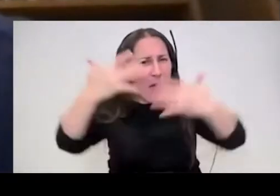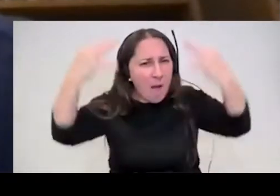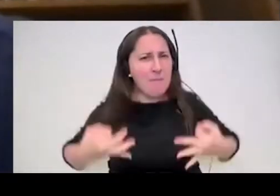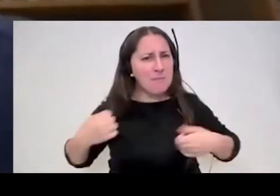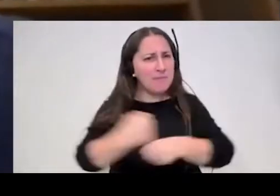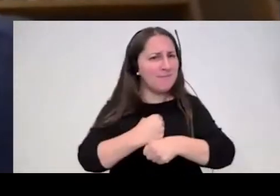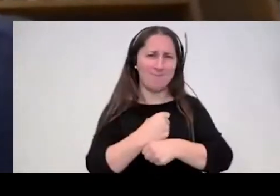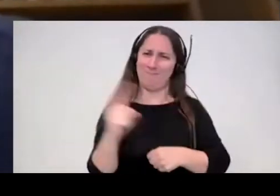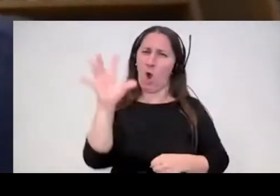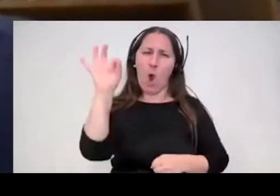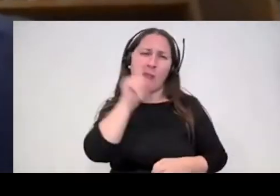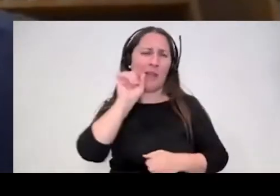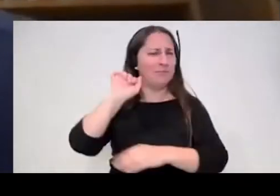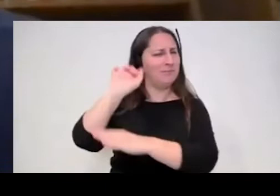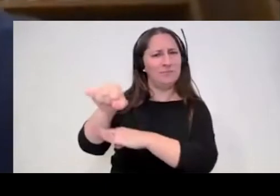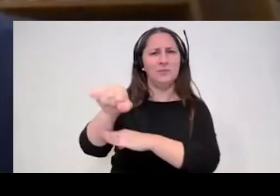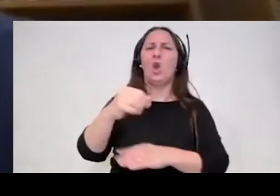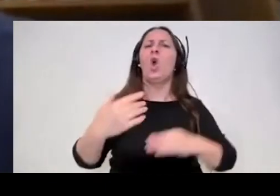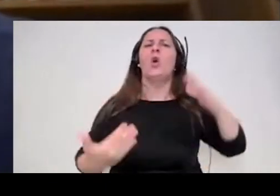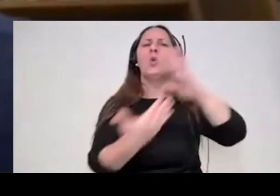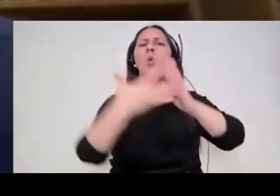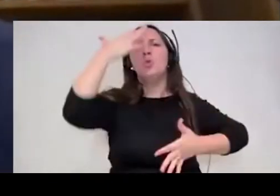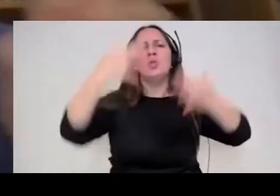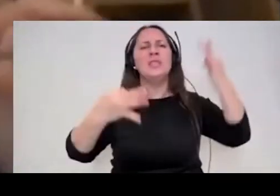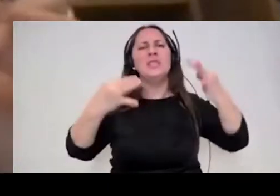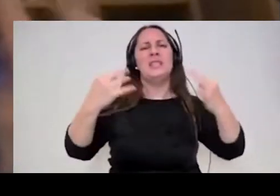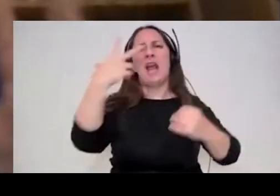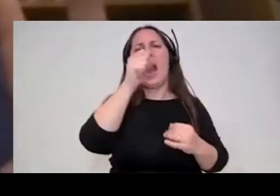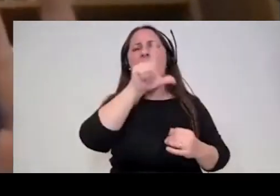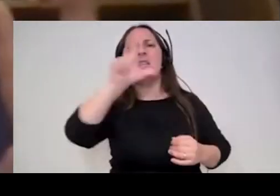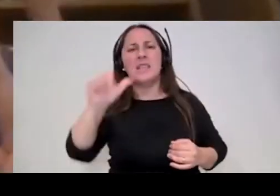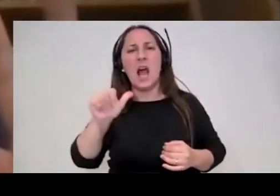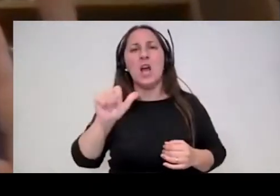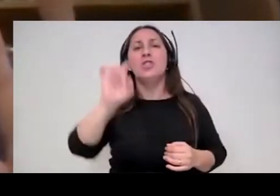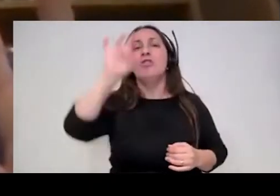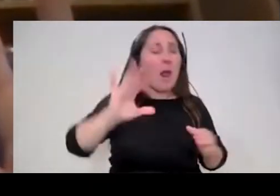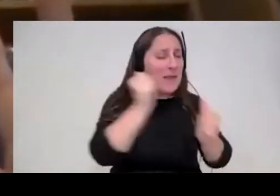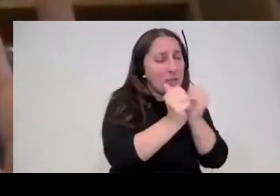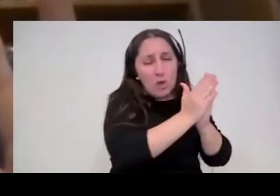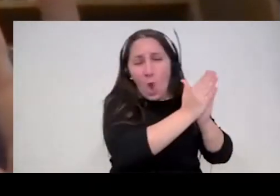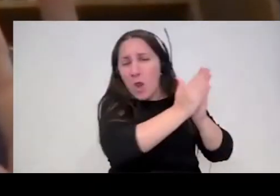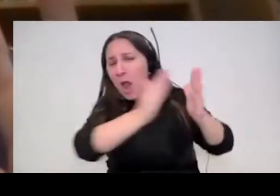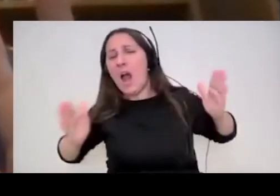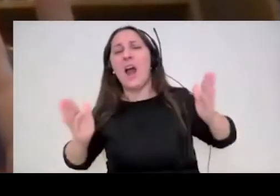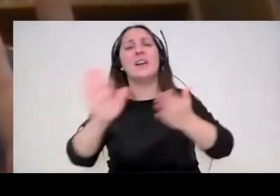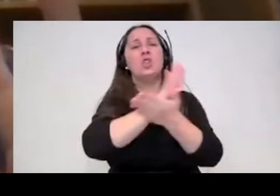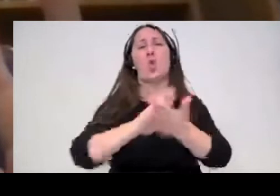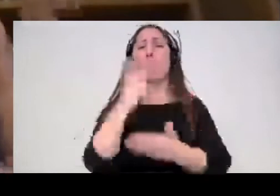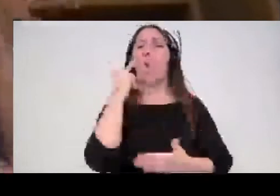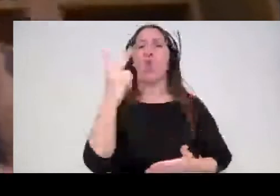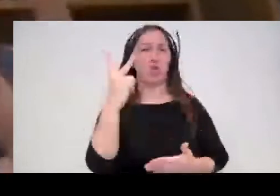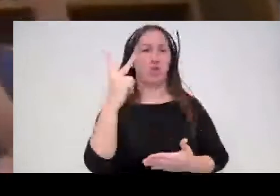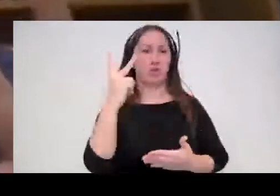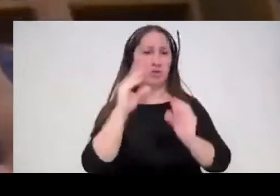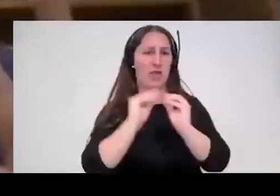tiene la Corte Internacional de Justicia de La Haya, que en toda la historia de la OIT resolvió solo 2 casos planteados por la OIT, uno